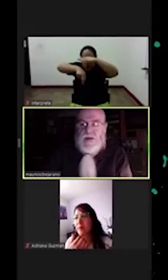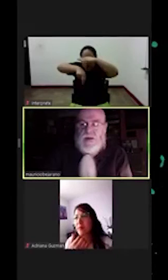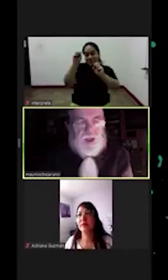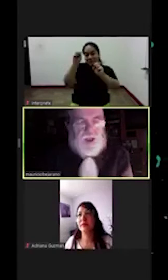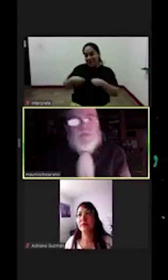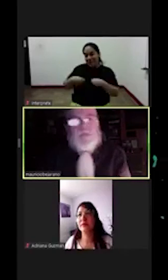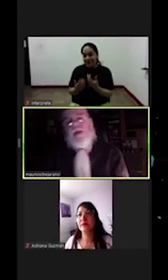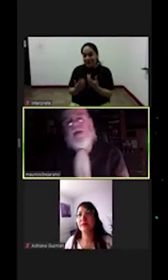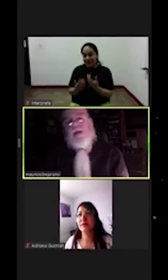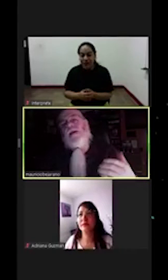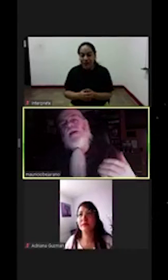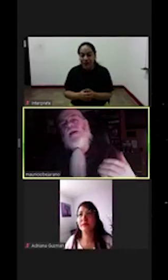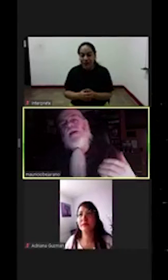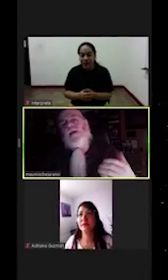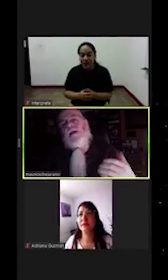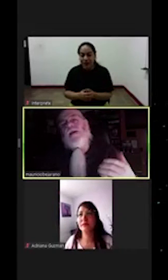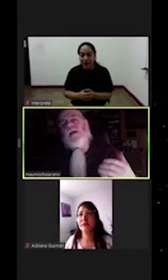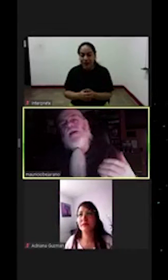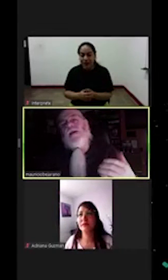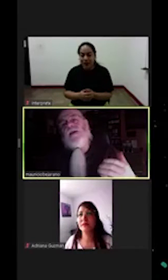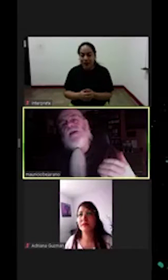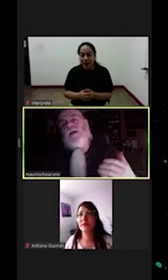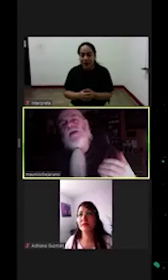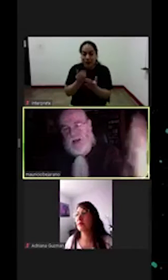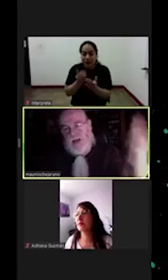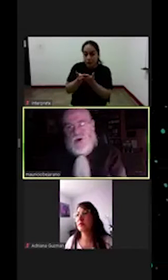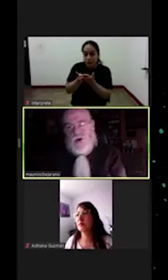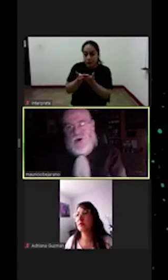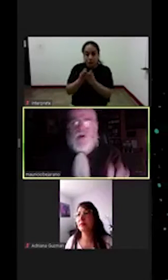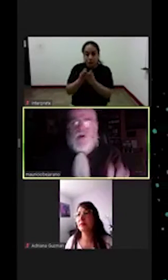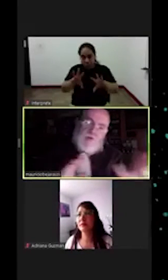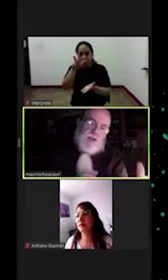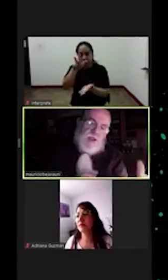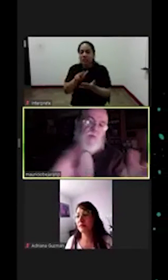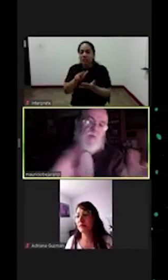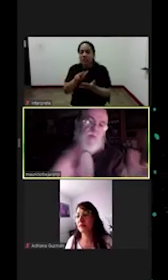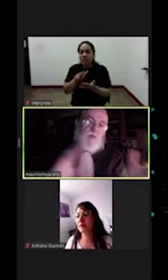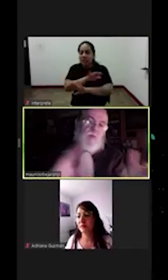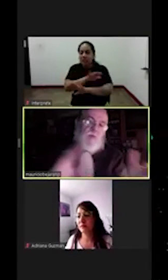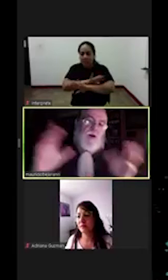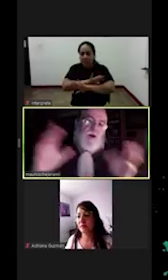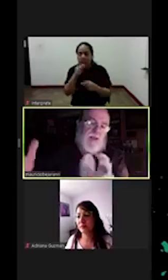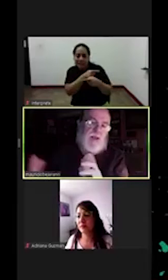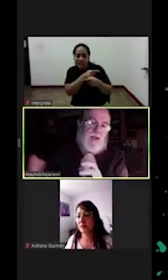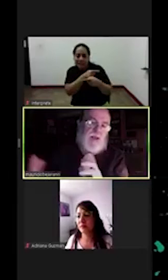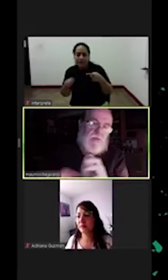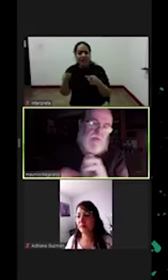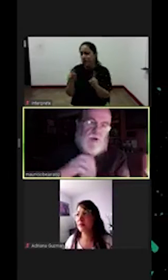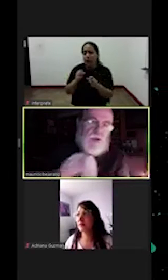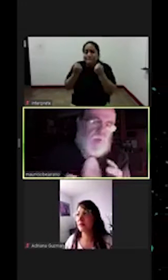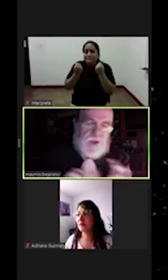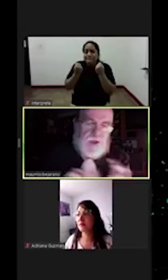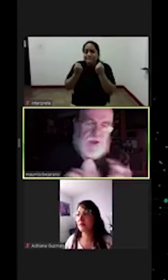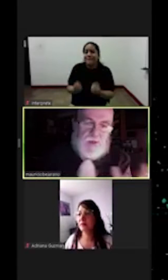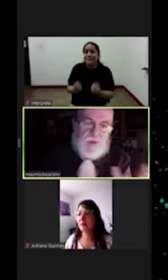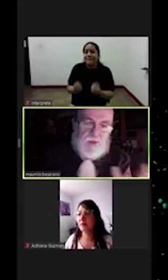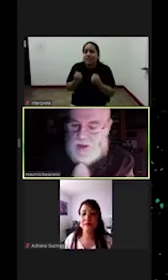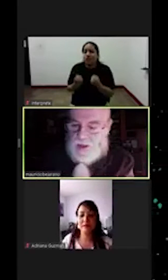propuesta y a las semanas no, los puentes no pueden resistir ese peso porque son puentes